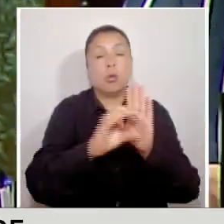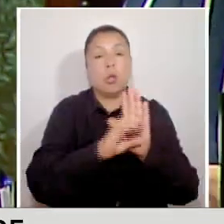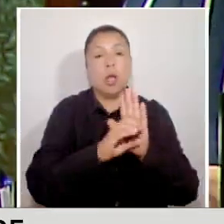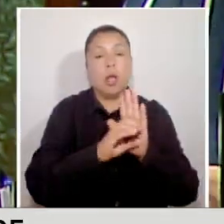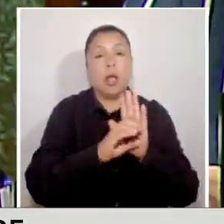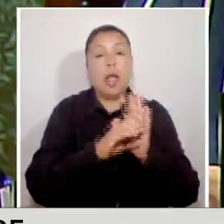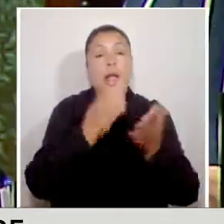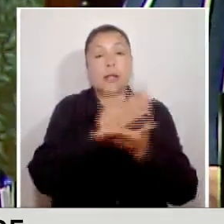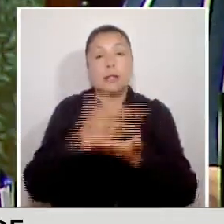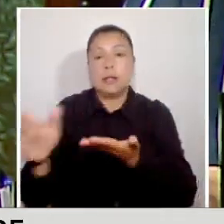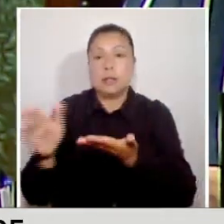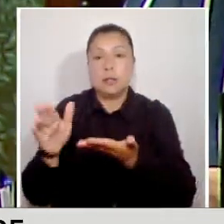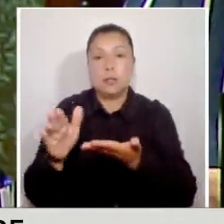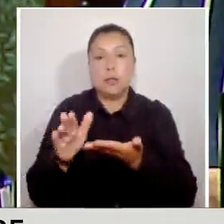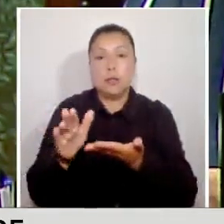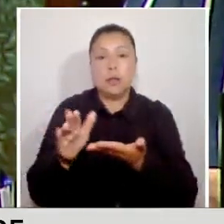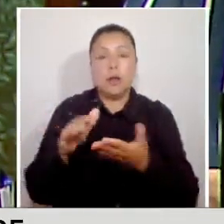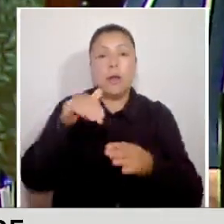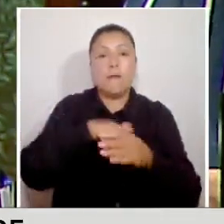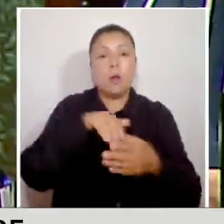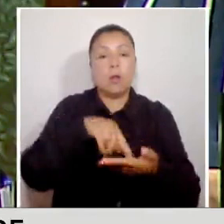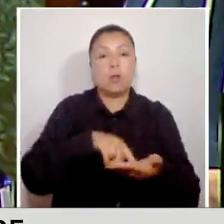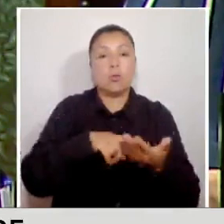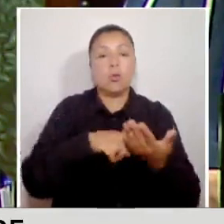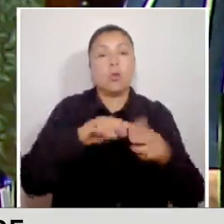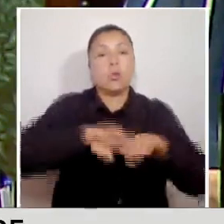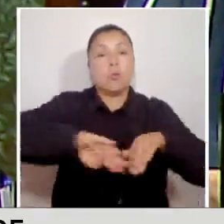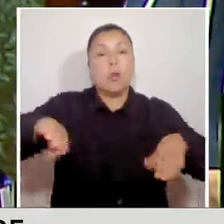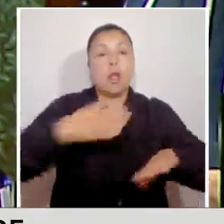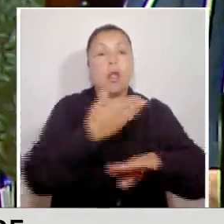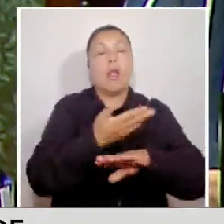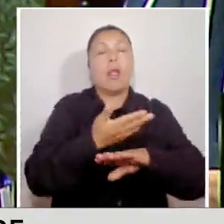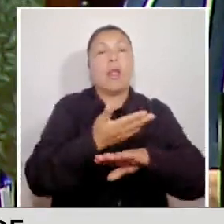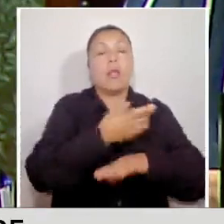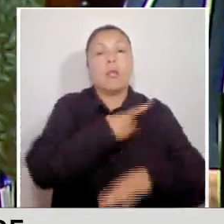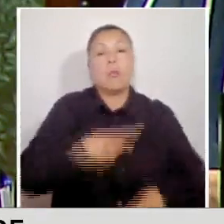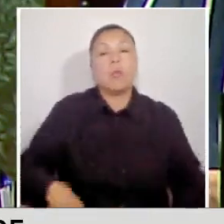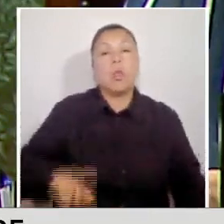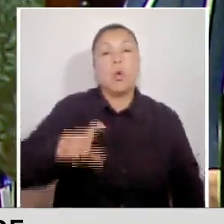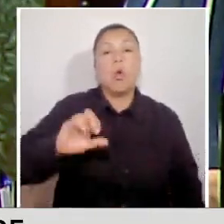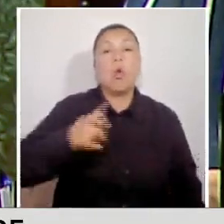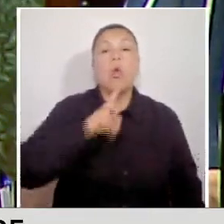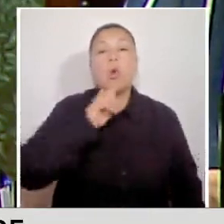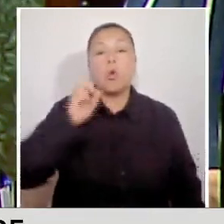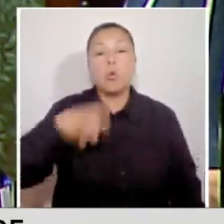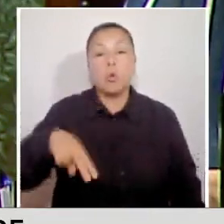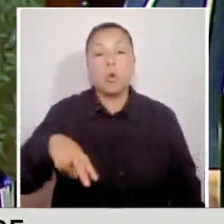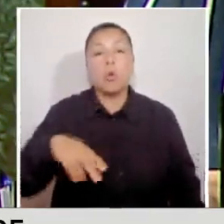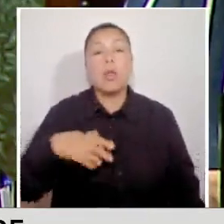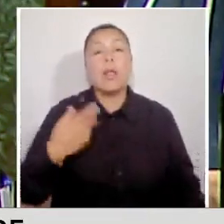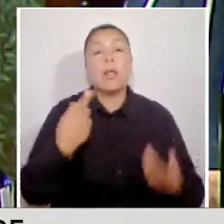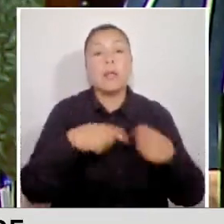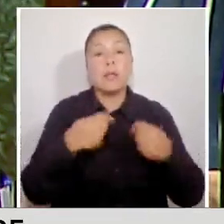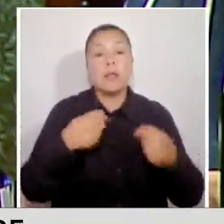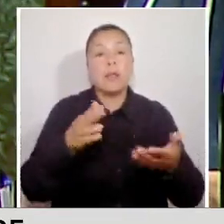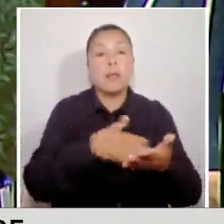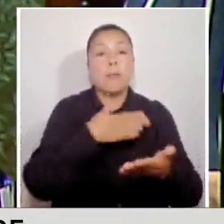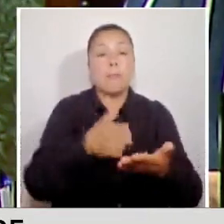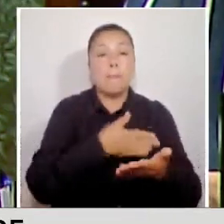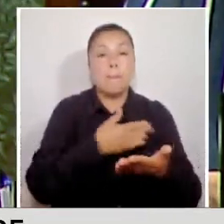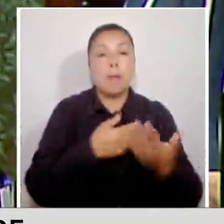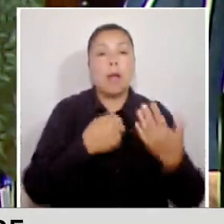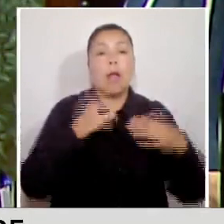rechazar cuya votación separada ha sido solicitada por el diputado Andrés lon y que consta en la página 90